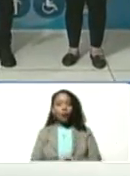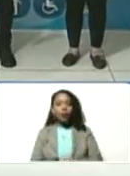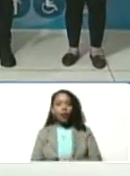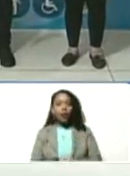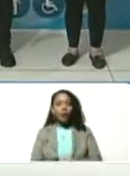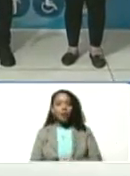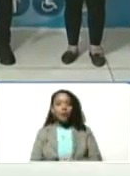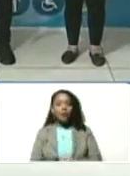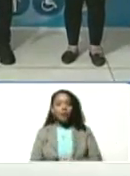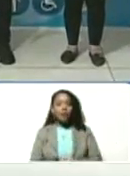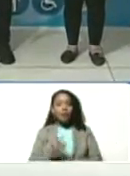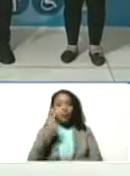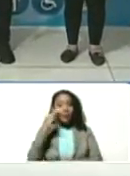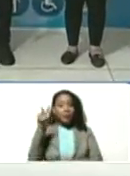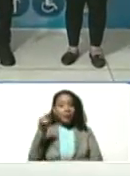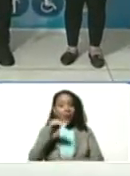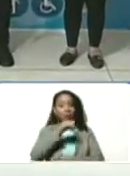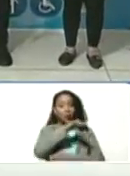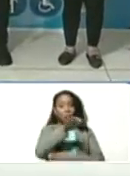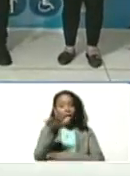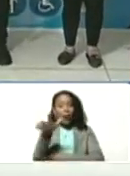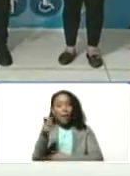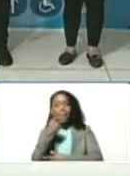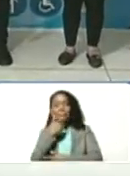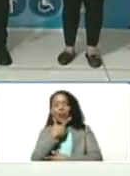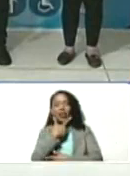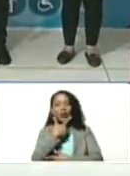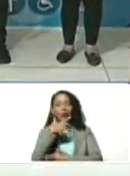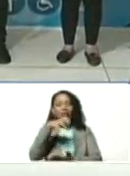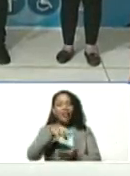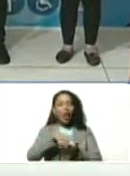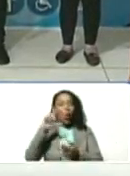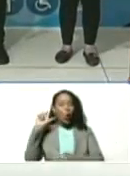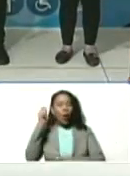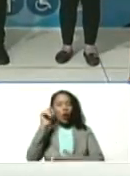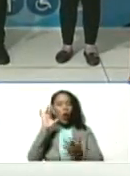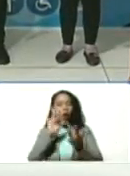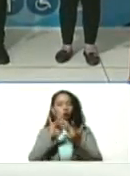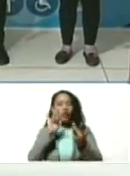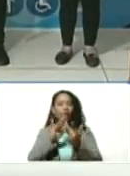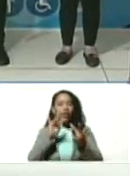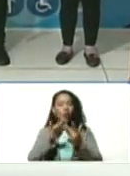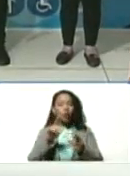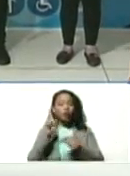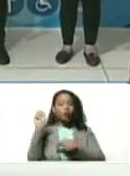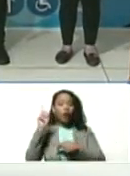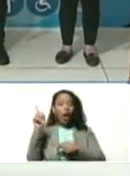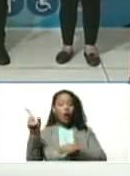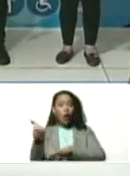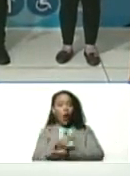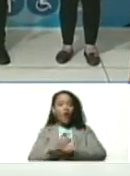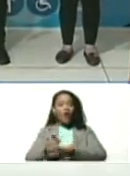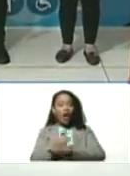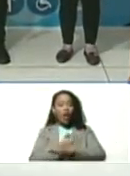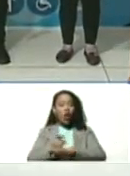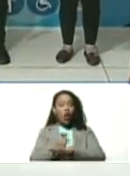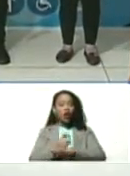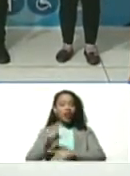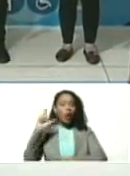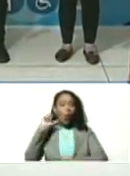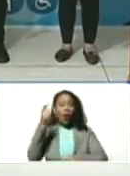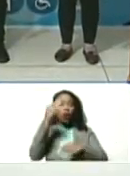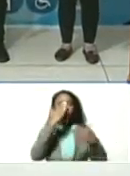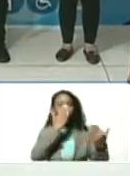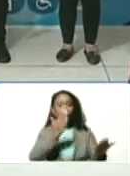ciudad del bello estado Guárico, le doy el pase precisamente al gobernador José Vázquez.